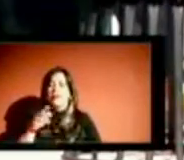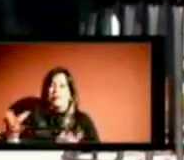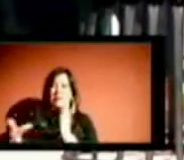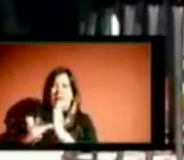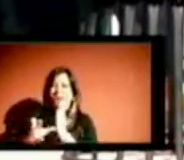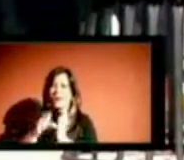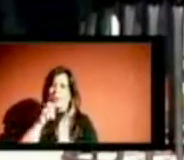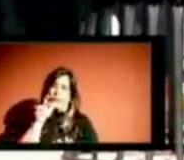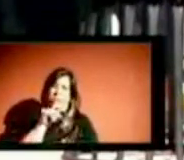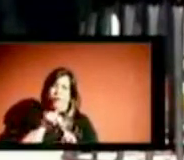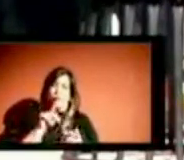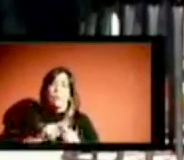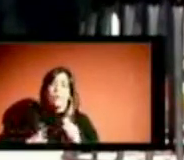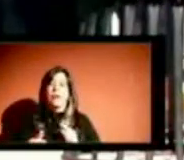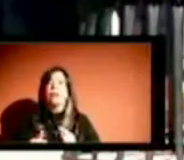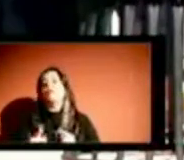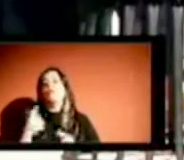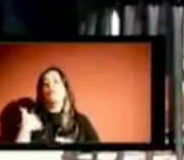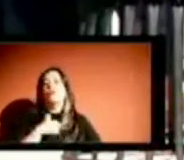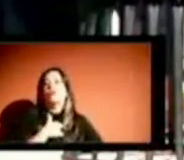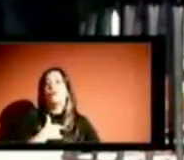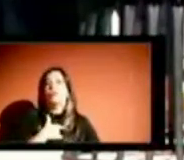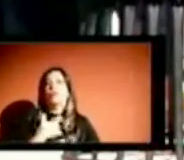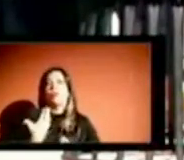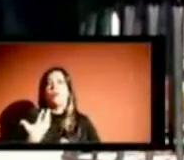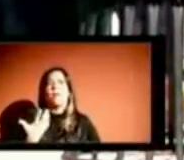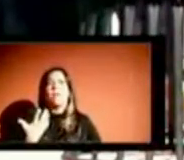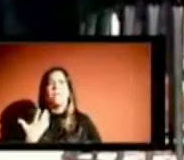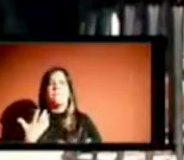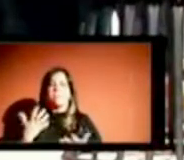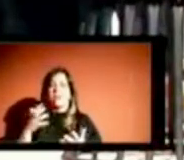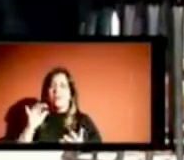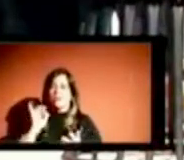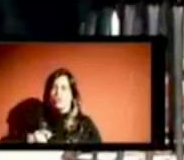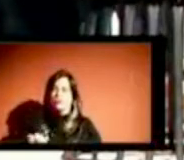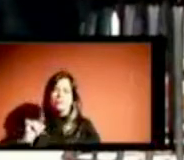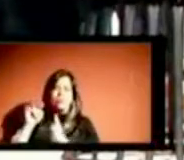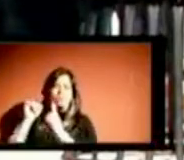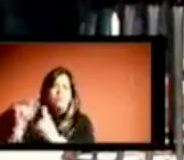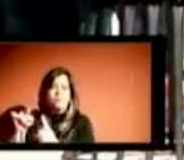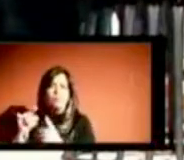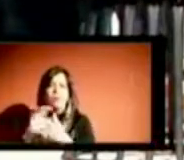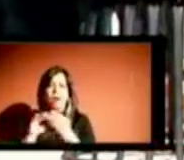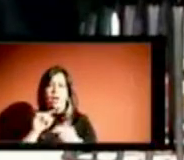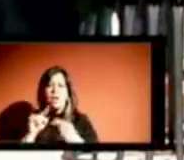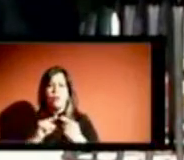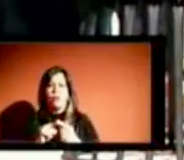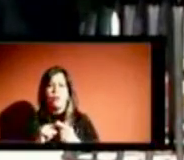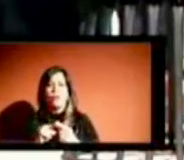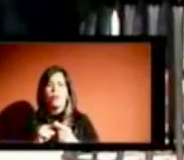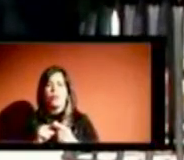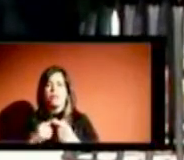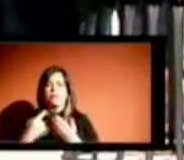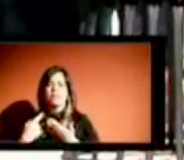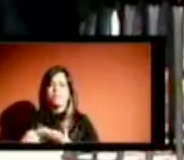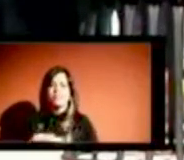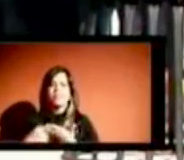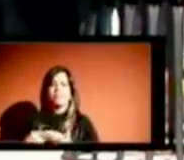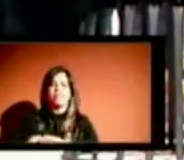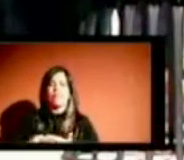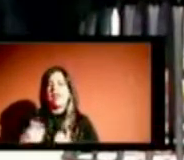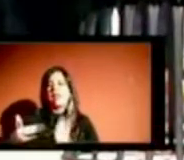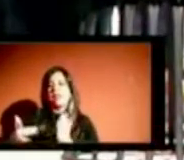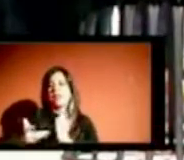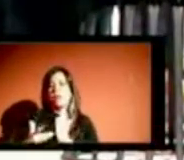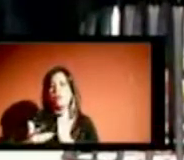perfectos. Pero ciertamente nosotros hemos tomado esa retroalimentación, su visión, que habla mucho de la fiscalización a través de la tecnología, que